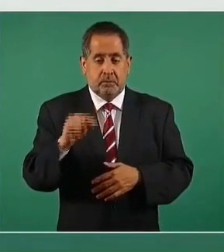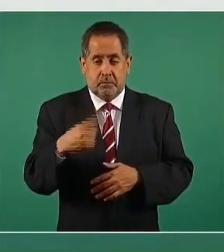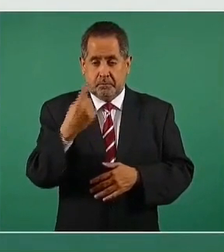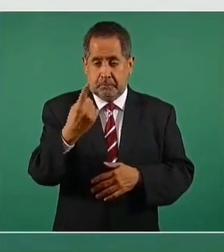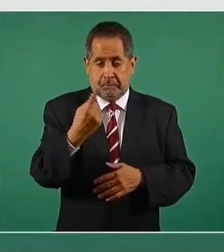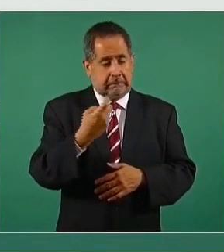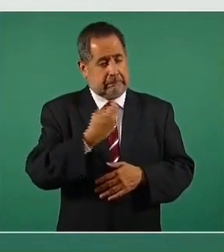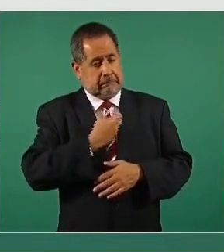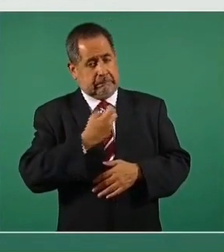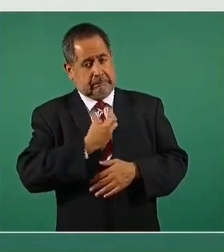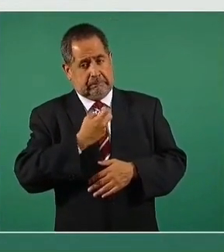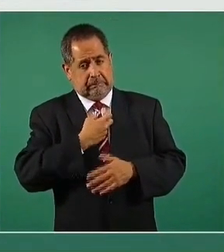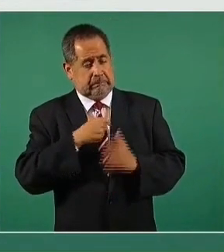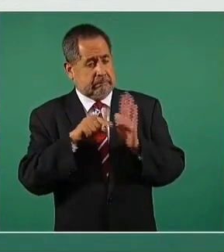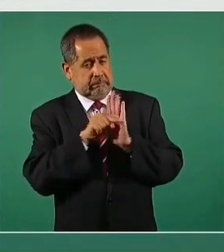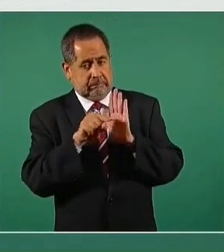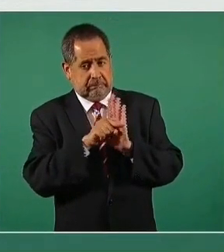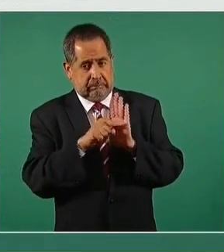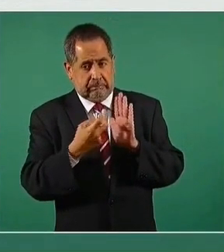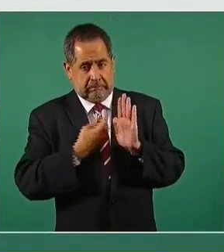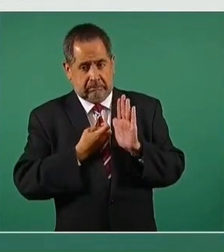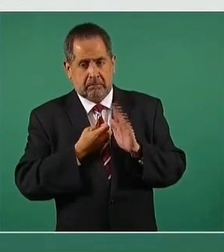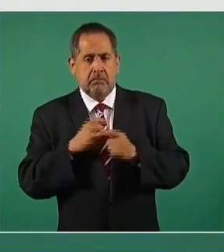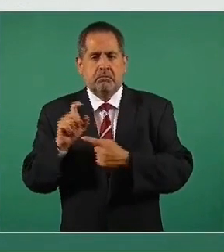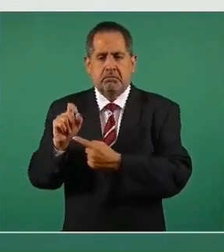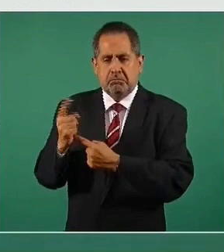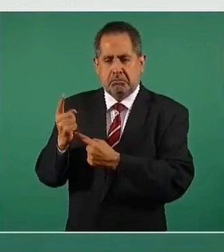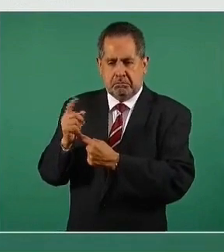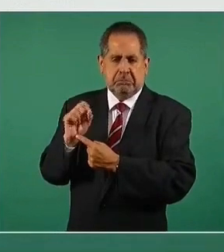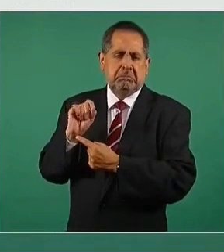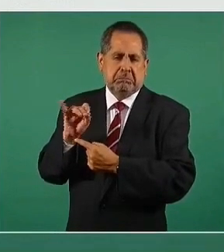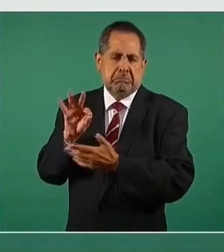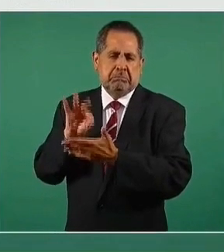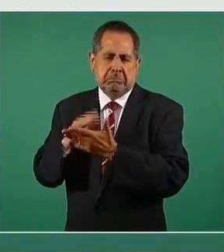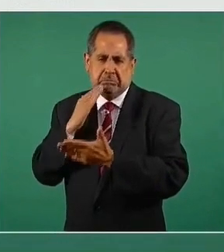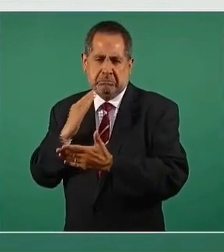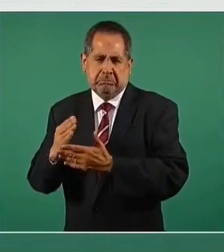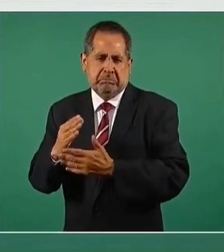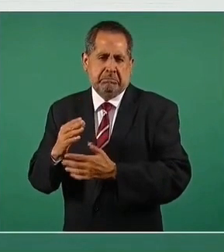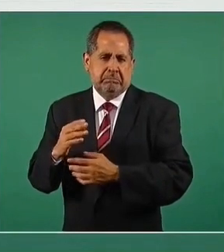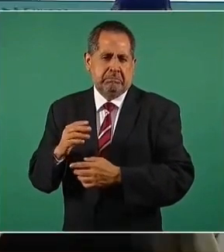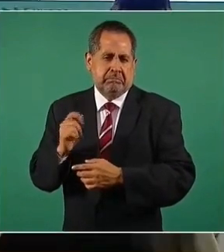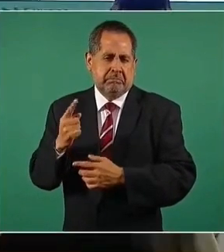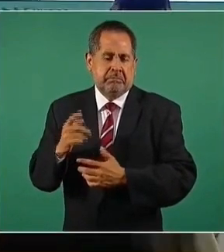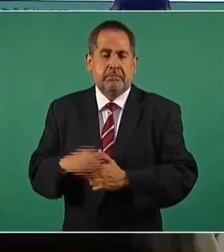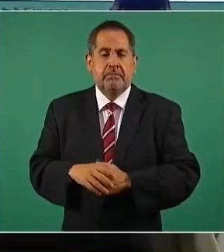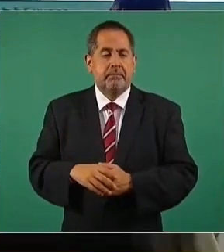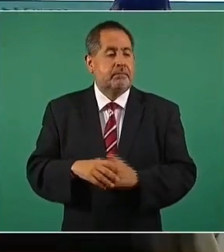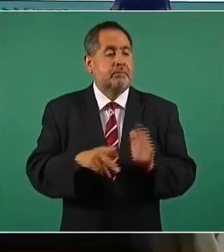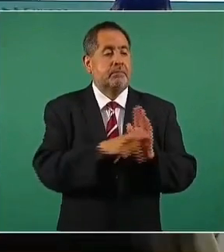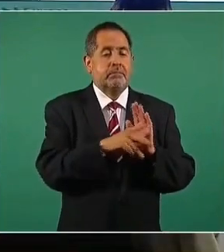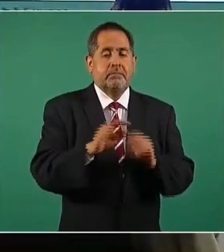41 en contra, 21 a favor. El Financiero,